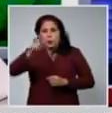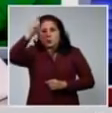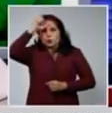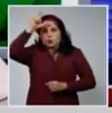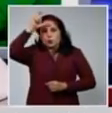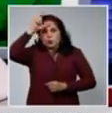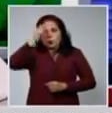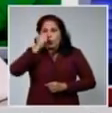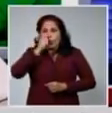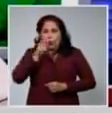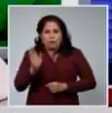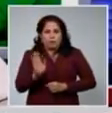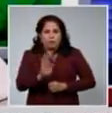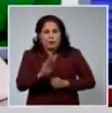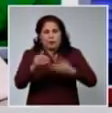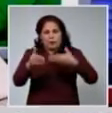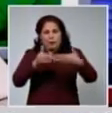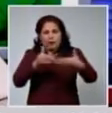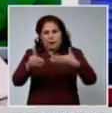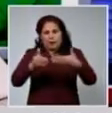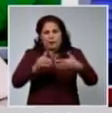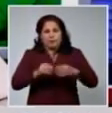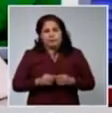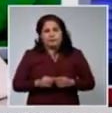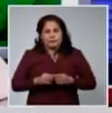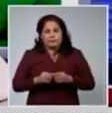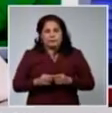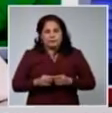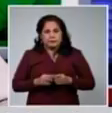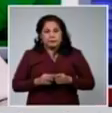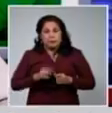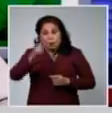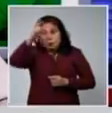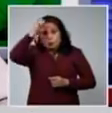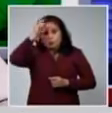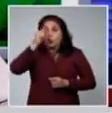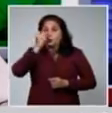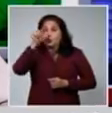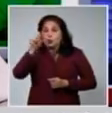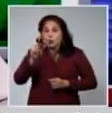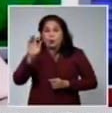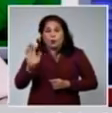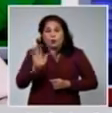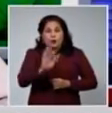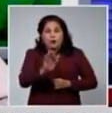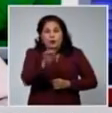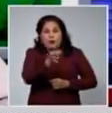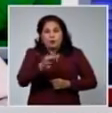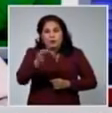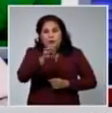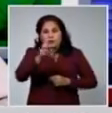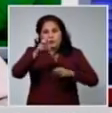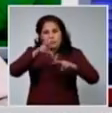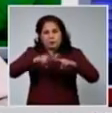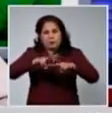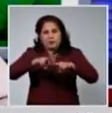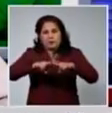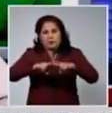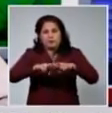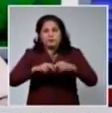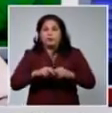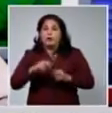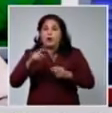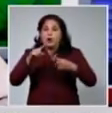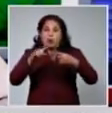procedente de panamá que encalló intenta principios entrarán una